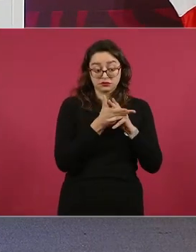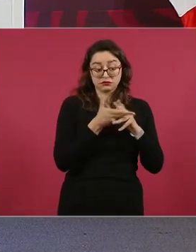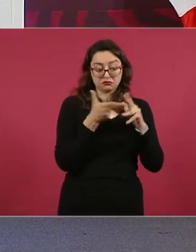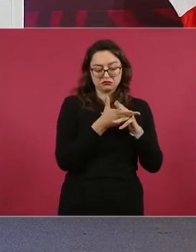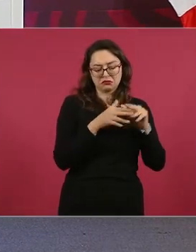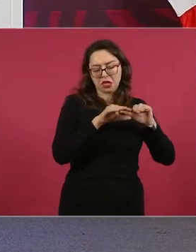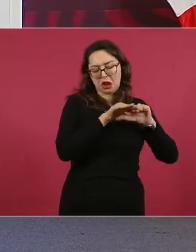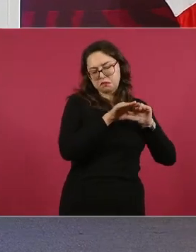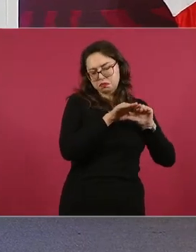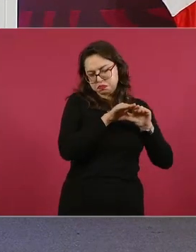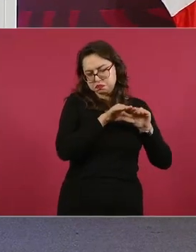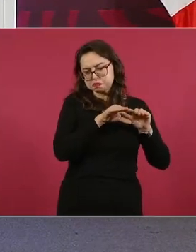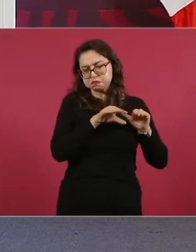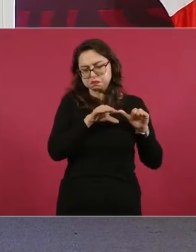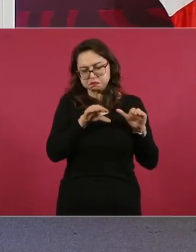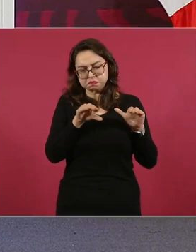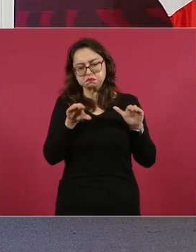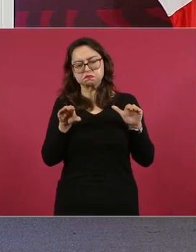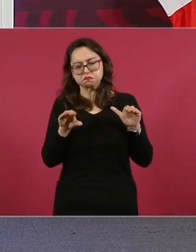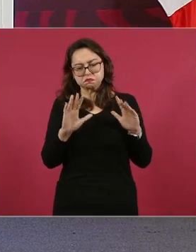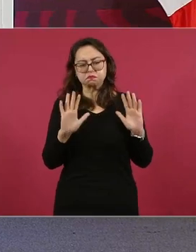En promedio